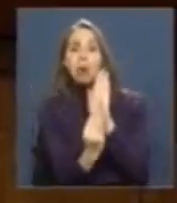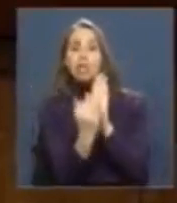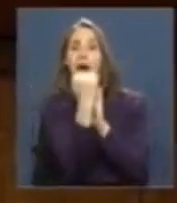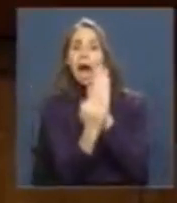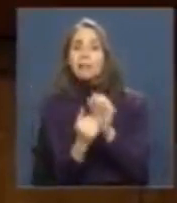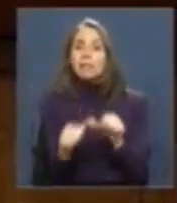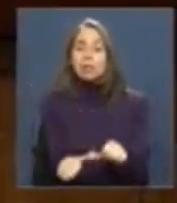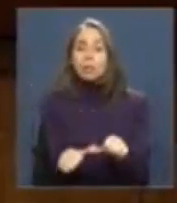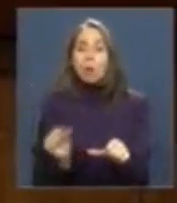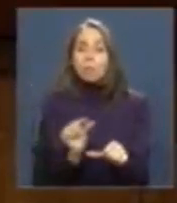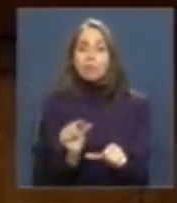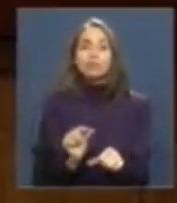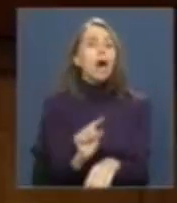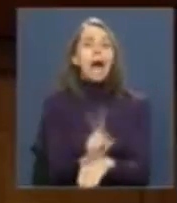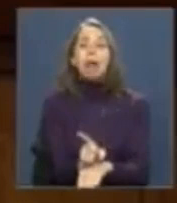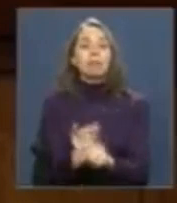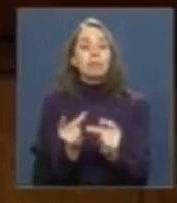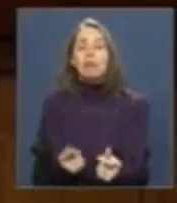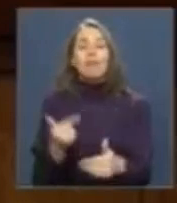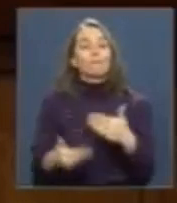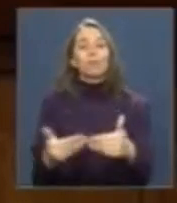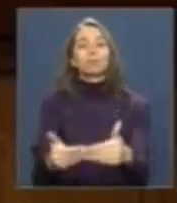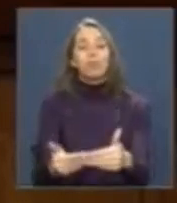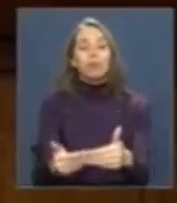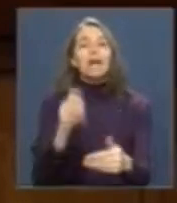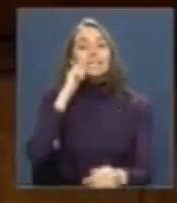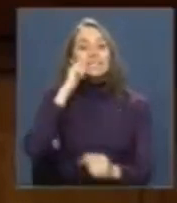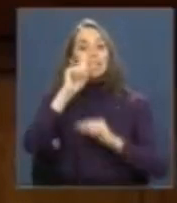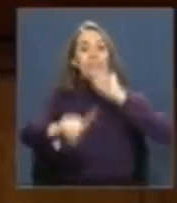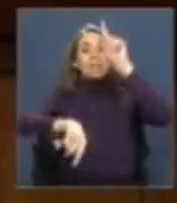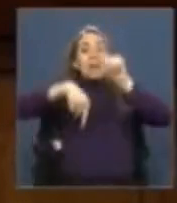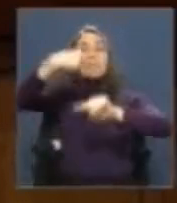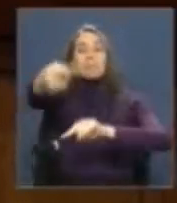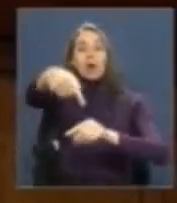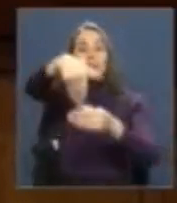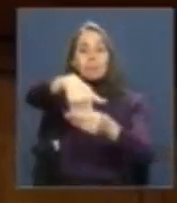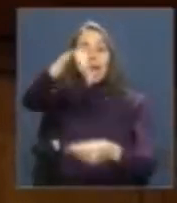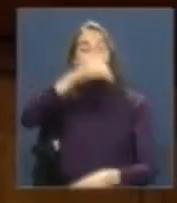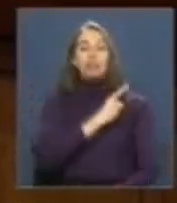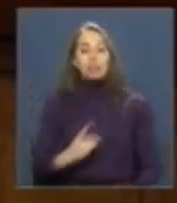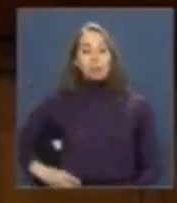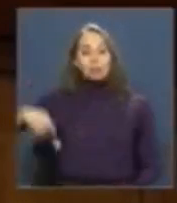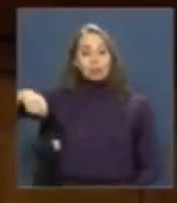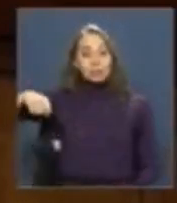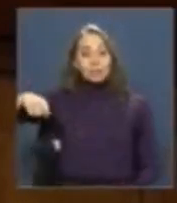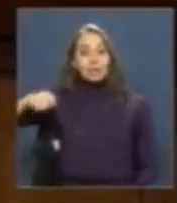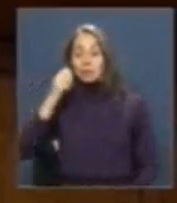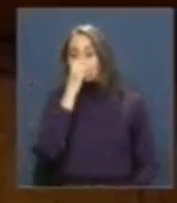en actos es decir en la próxima elección parlamentaria estarían